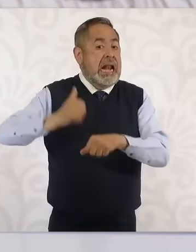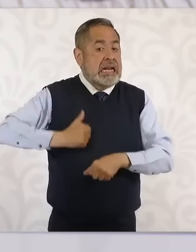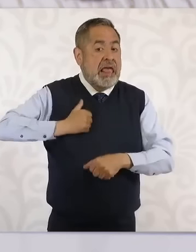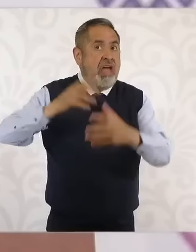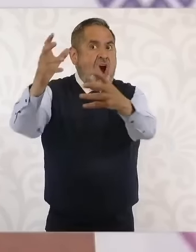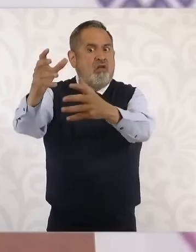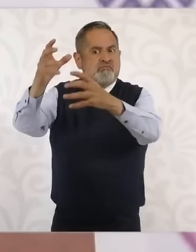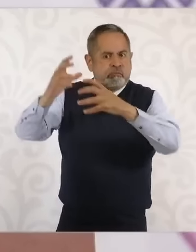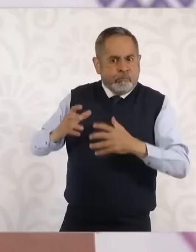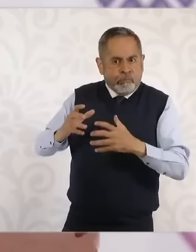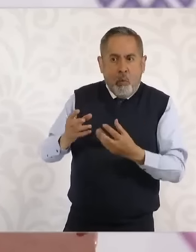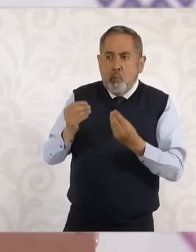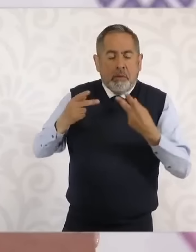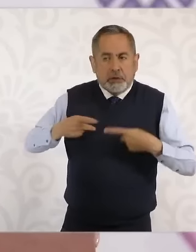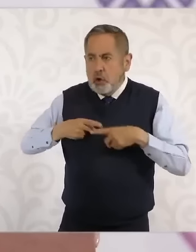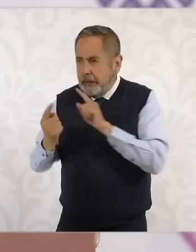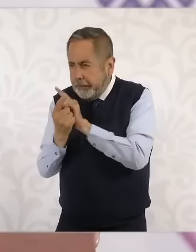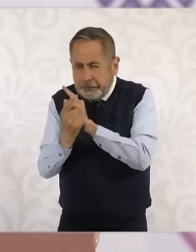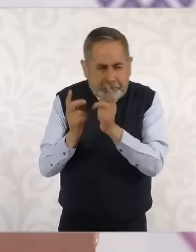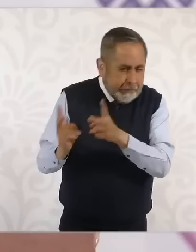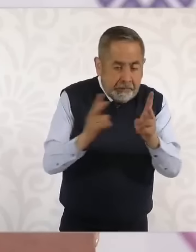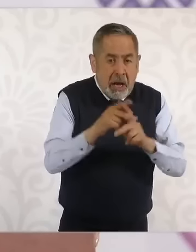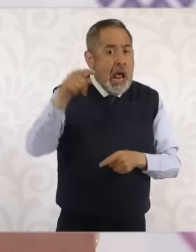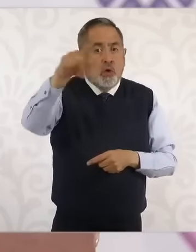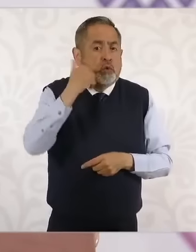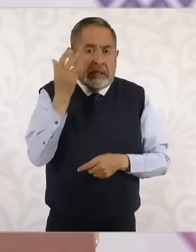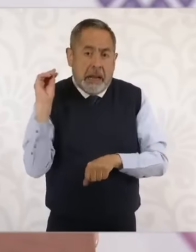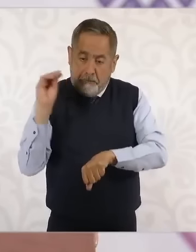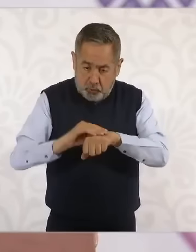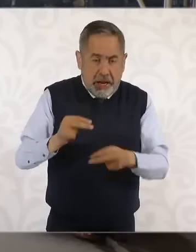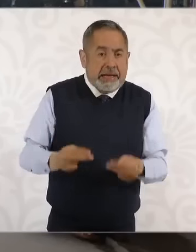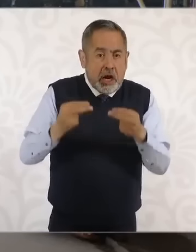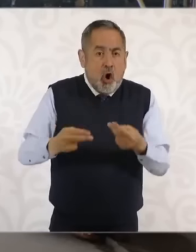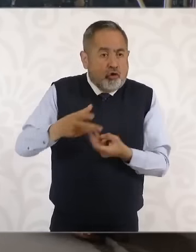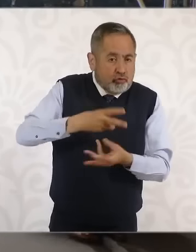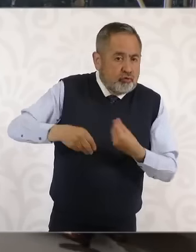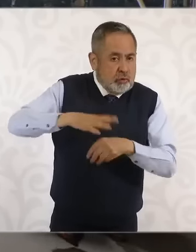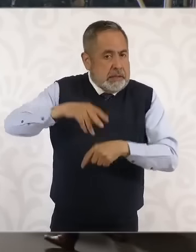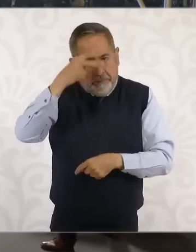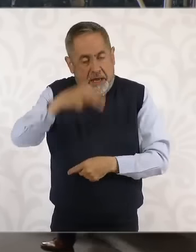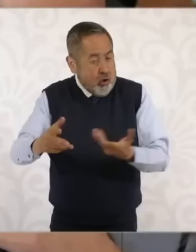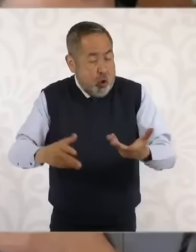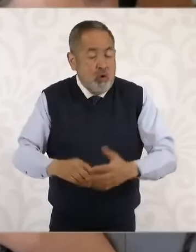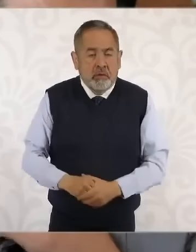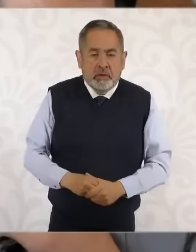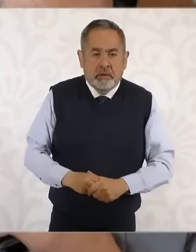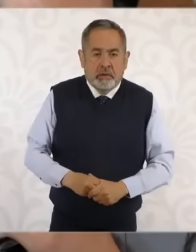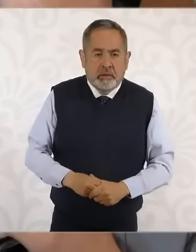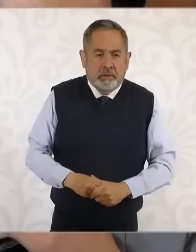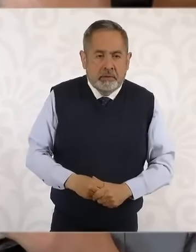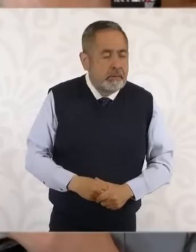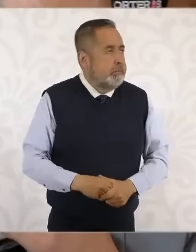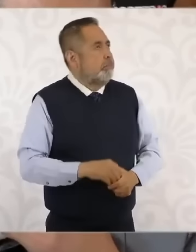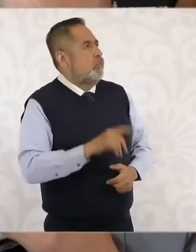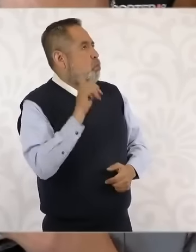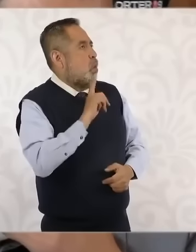a México con interés de inversiones en nuestro país. Sí, justo lo que acabo de mencionar, de